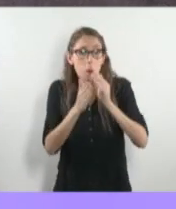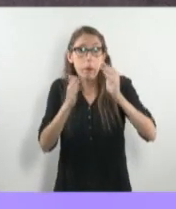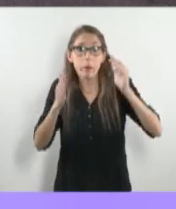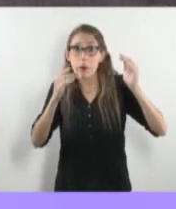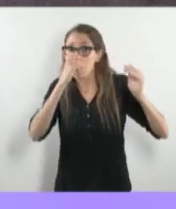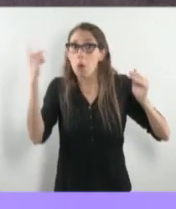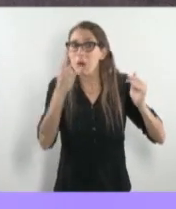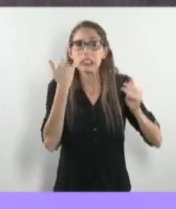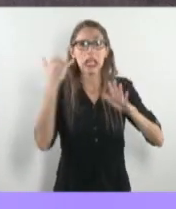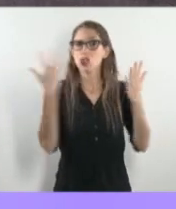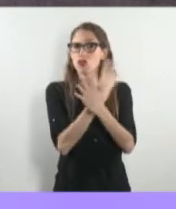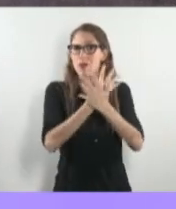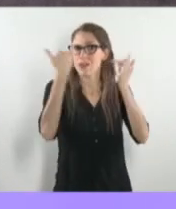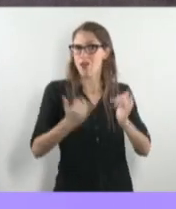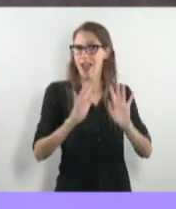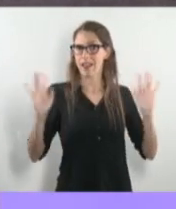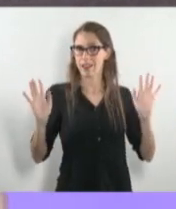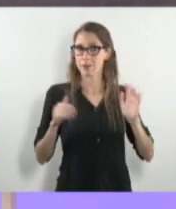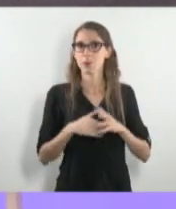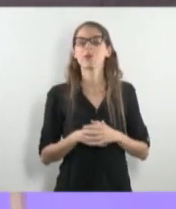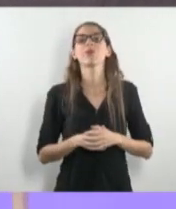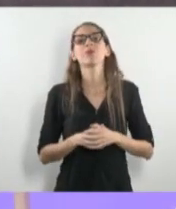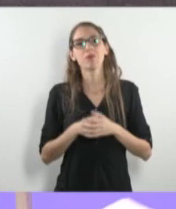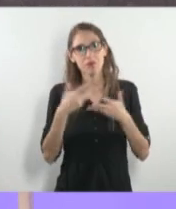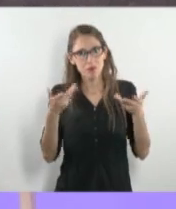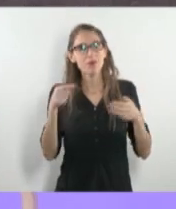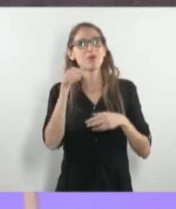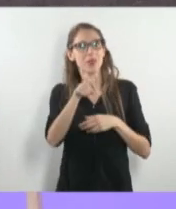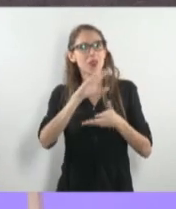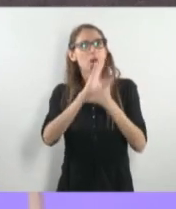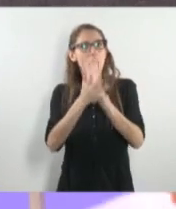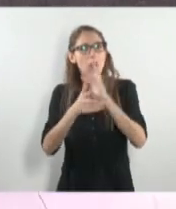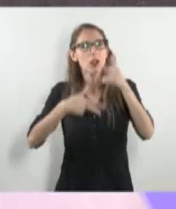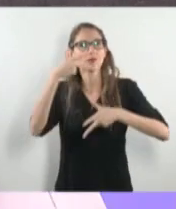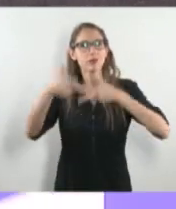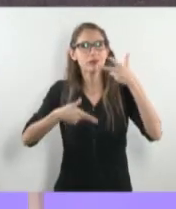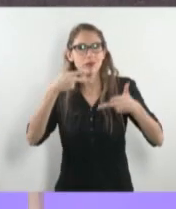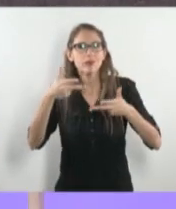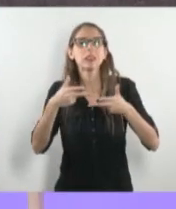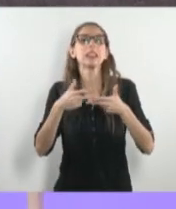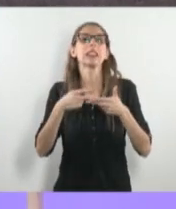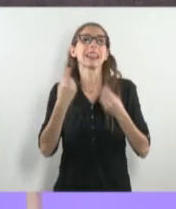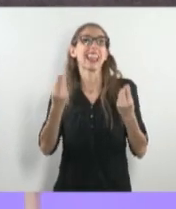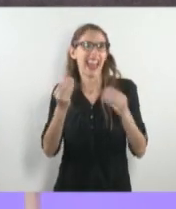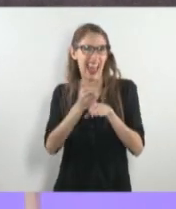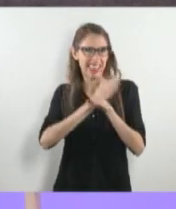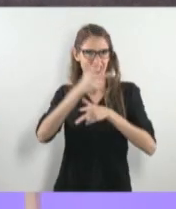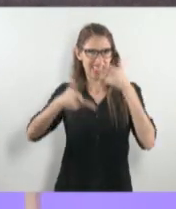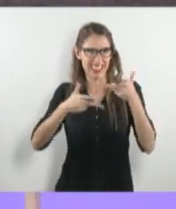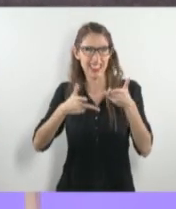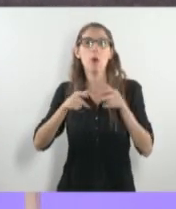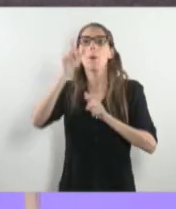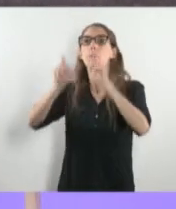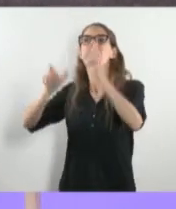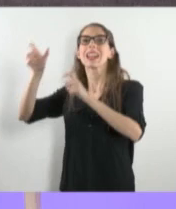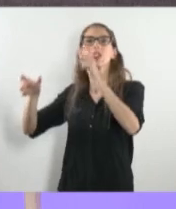los empujones. Es cierto. Bueno, esta idea primera que habíamos hablado de cómo la gente, dice él de sí mismo, lo